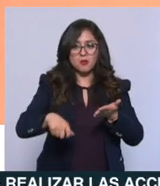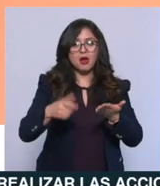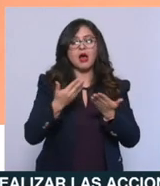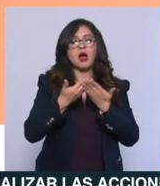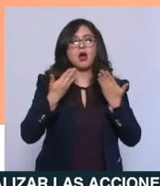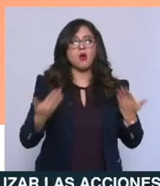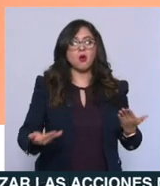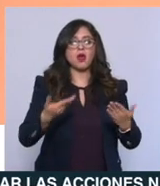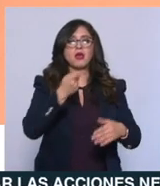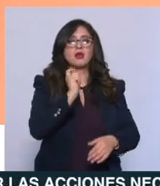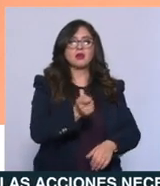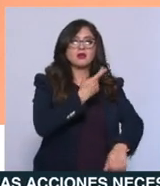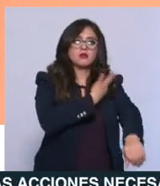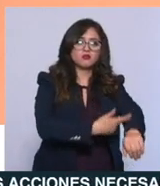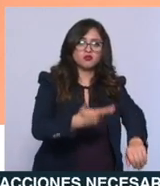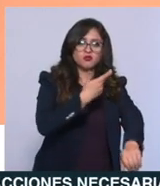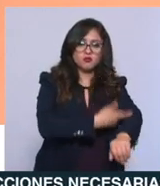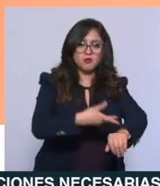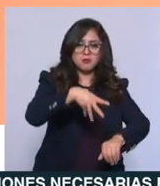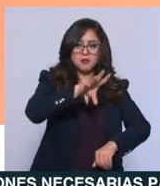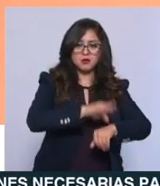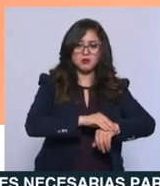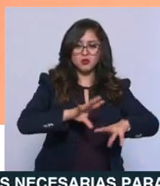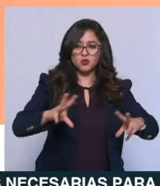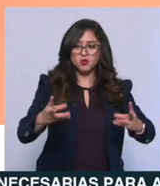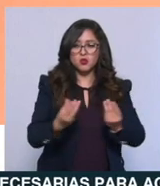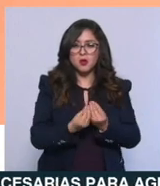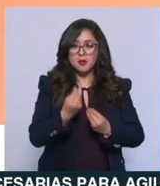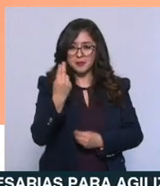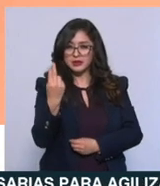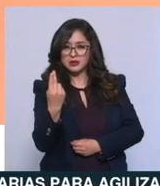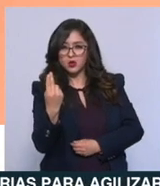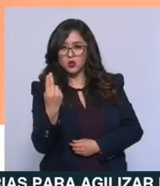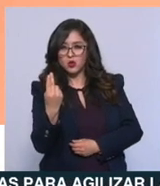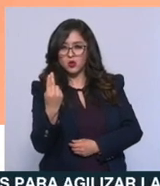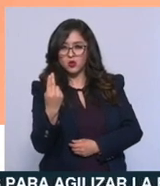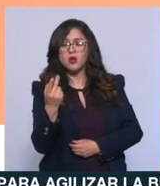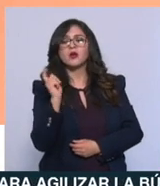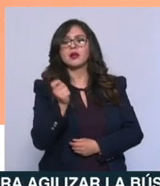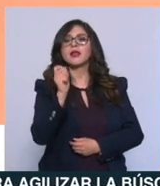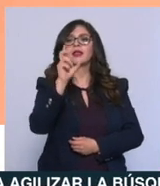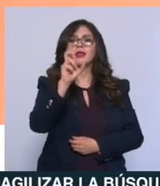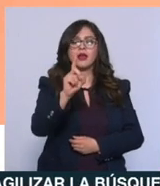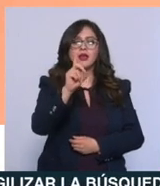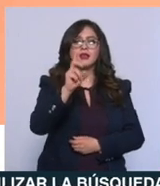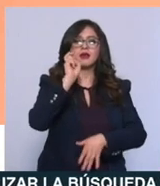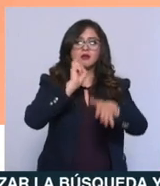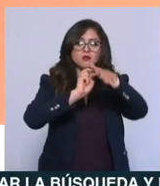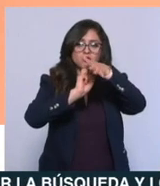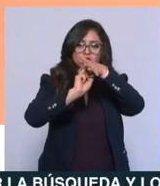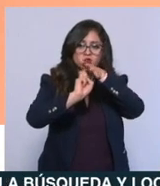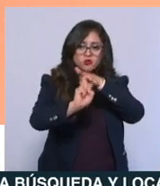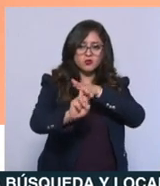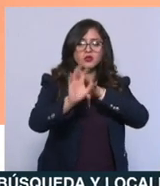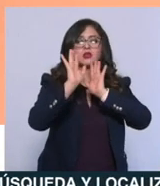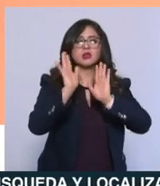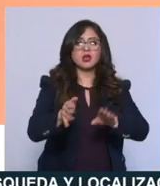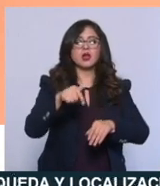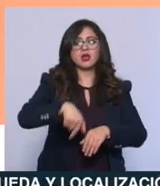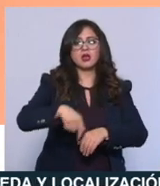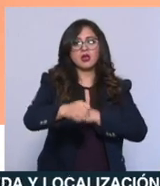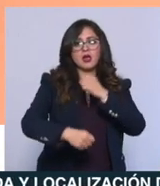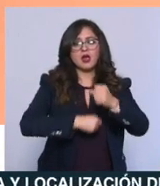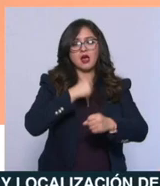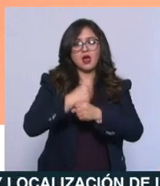licitación para, que son 25 finalmente, 30 trolebuses que se estarán en circulación este